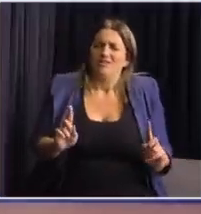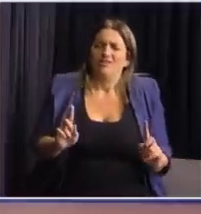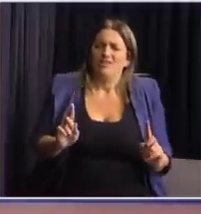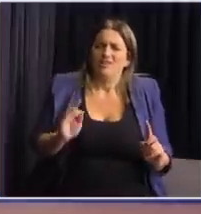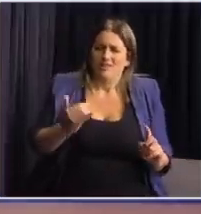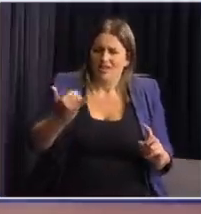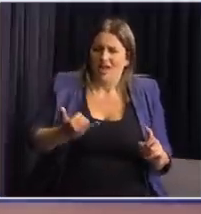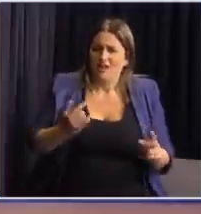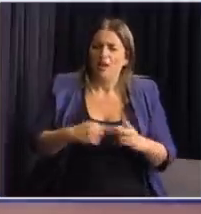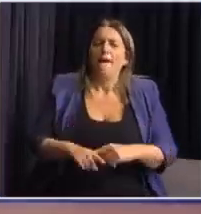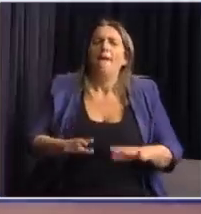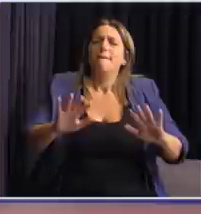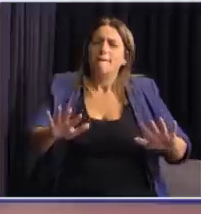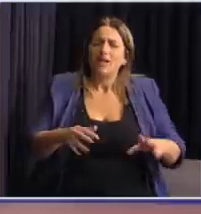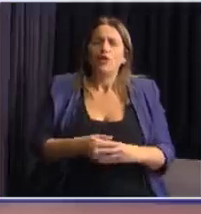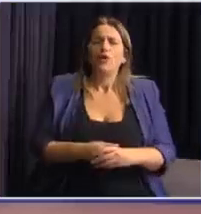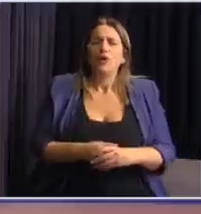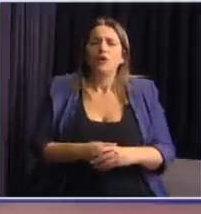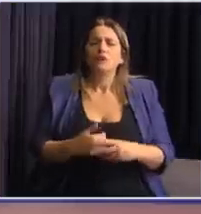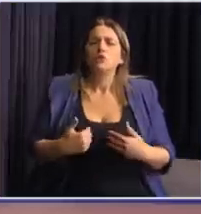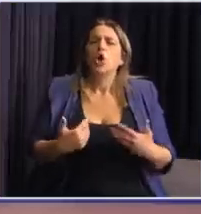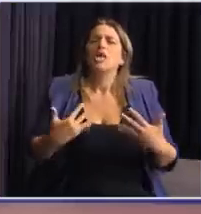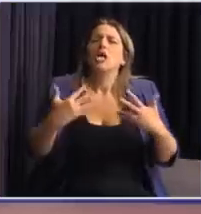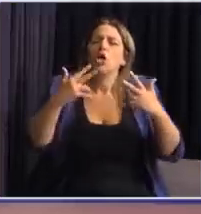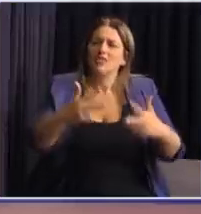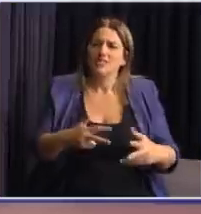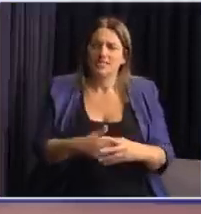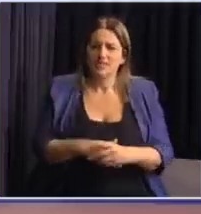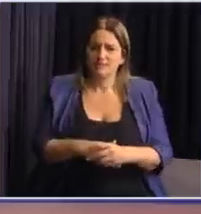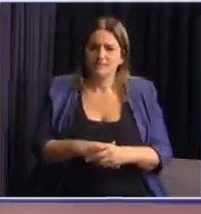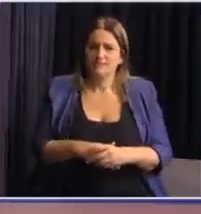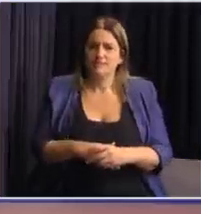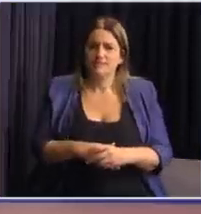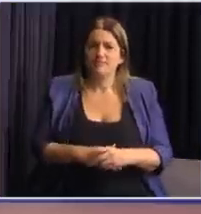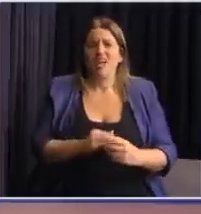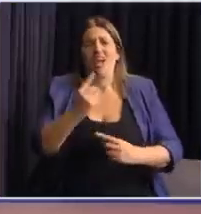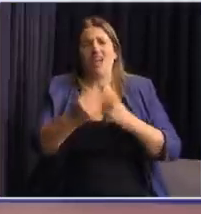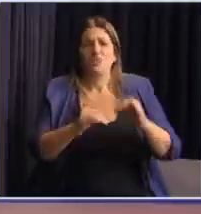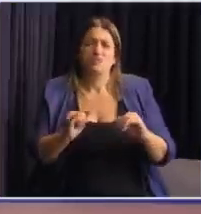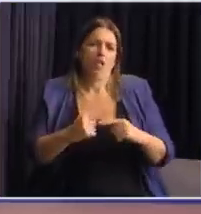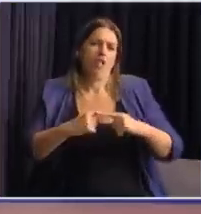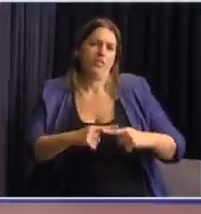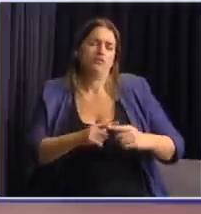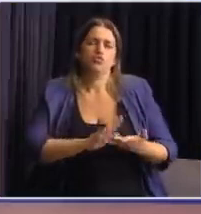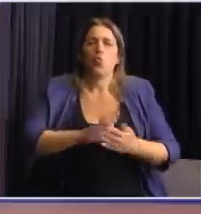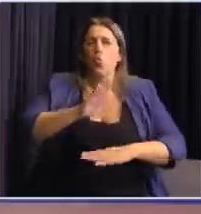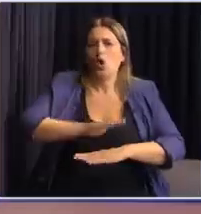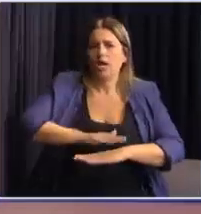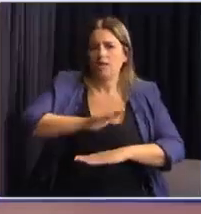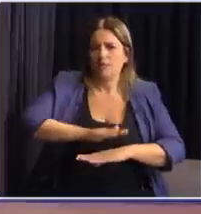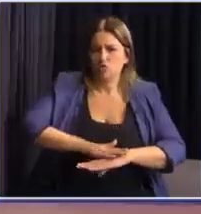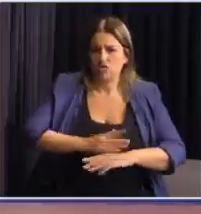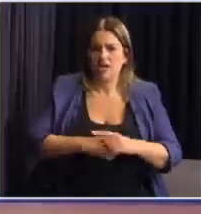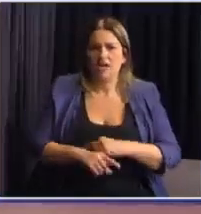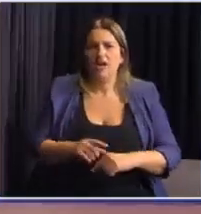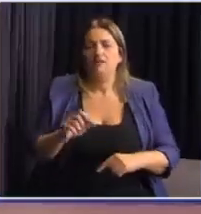cabe. Ahora, me quiero parar en algo que algunos han discutido, la libertad responsable. ¿Alguien